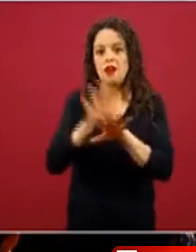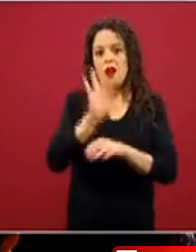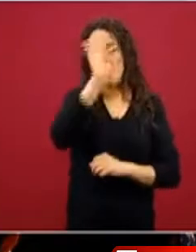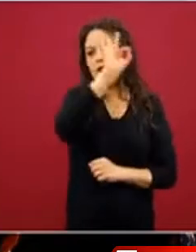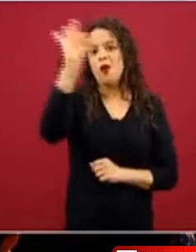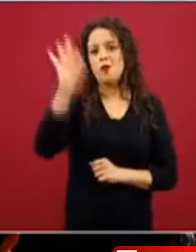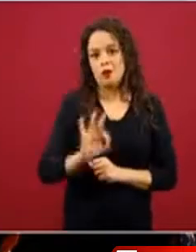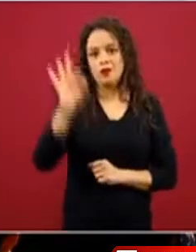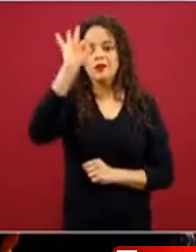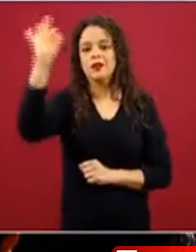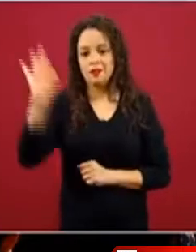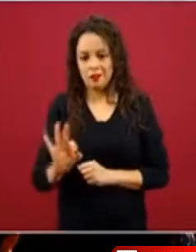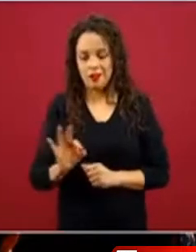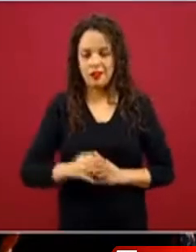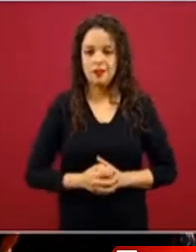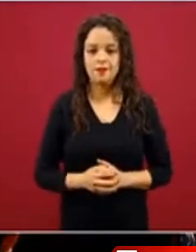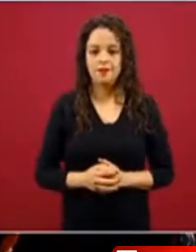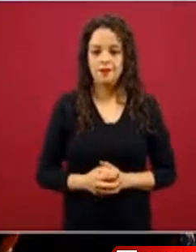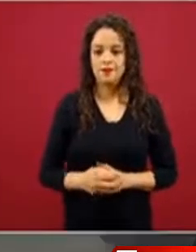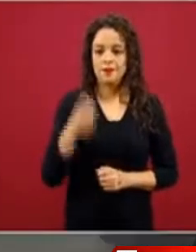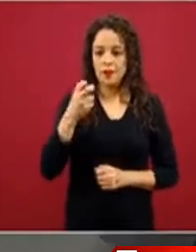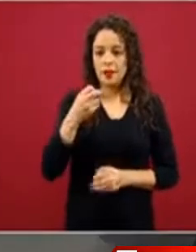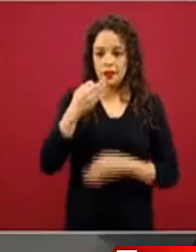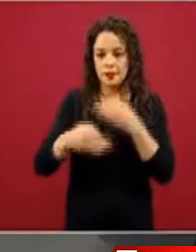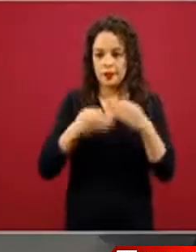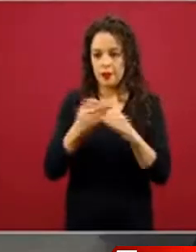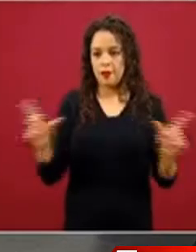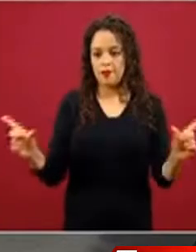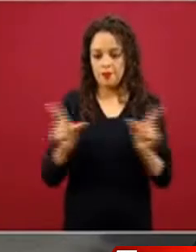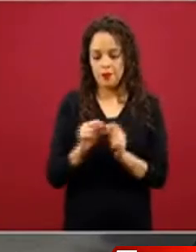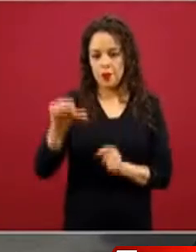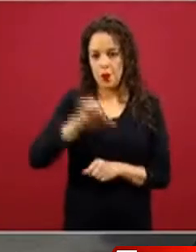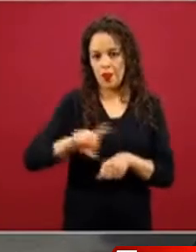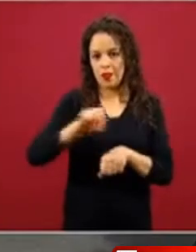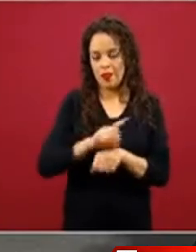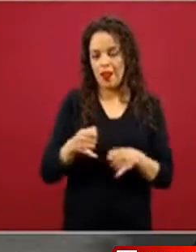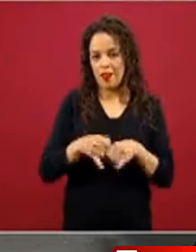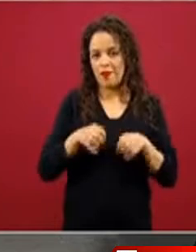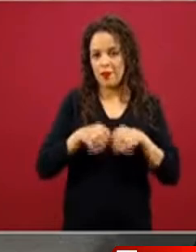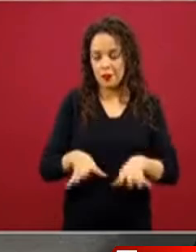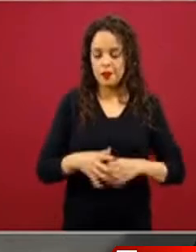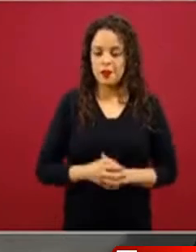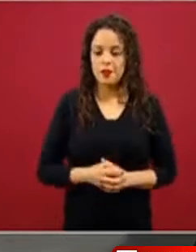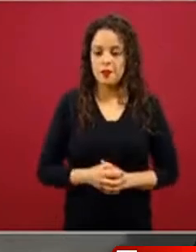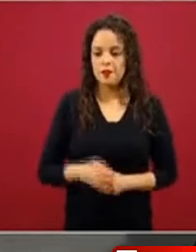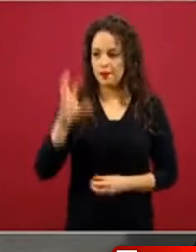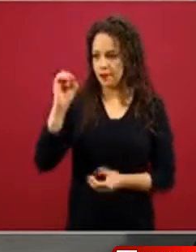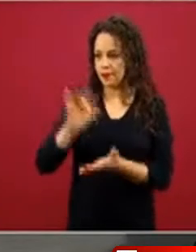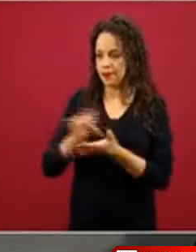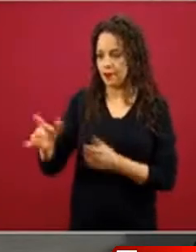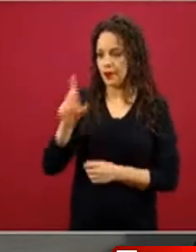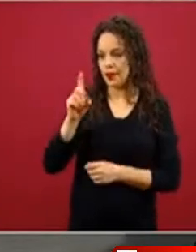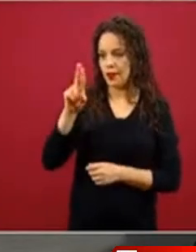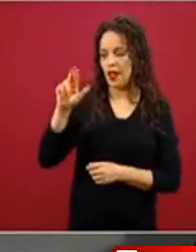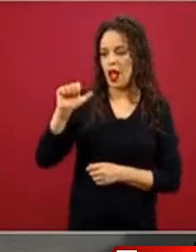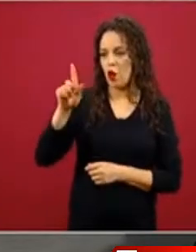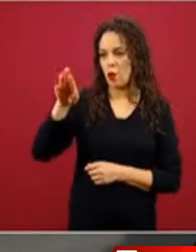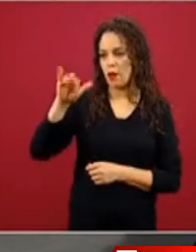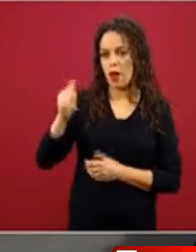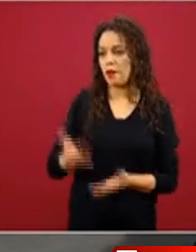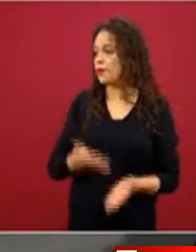se encuentra y lo que no se encuentra. Sería la actualización para el día de hoy. Gracias, doctora Lomía. Le pido al doctor Ricardo